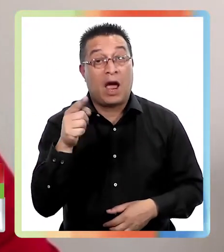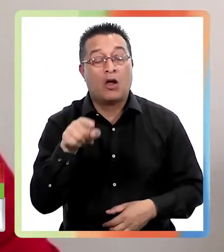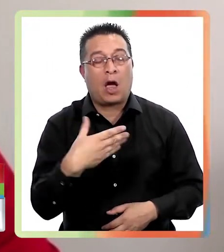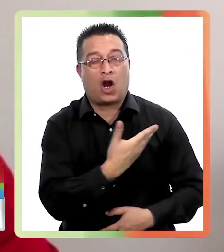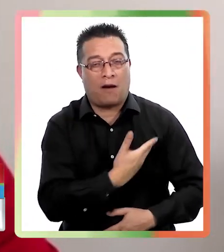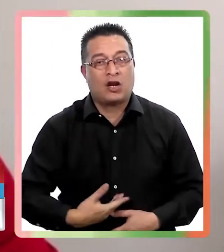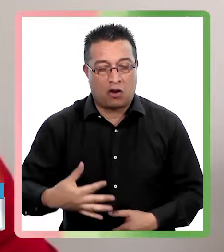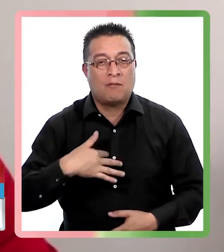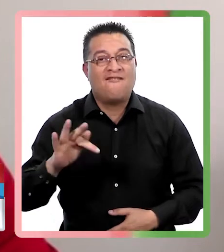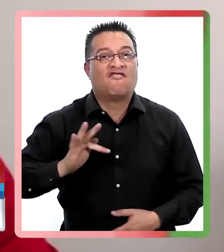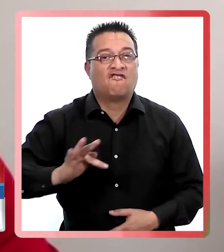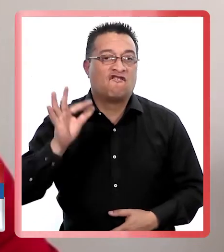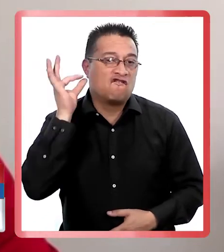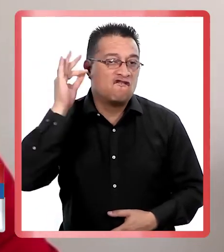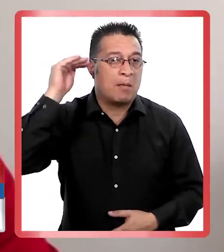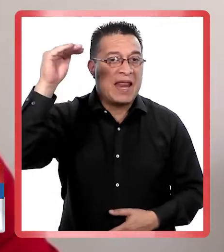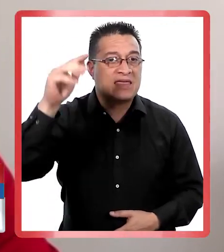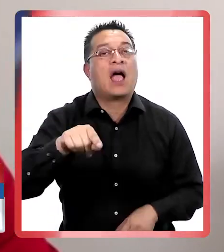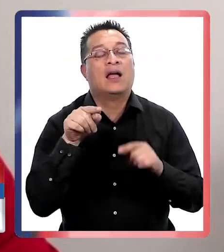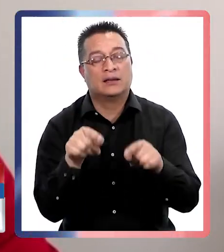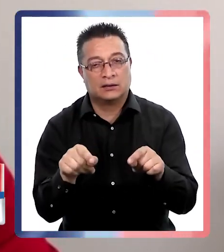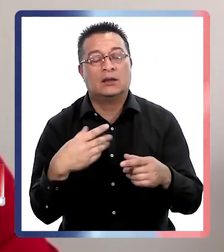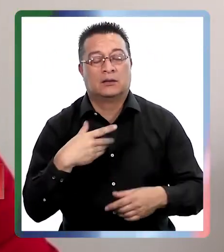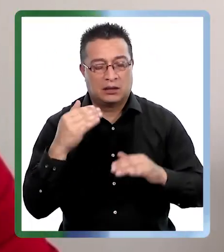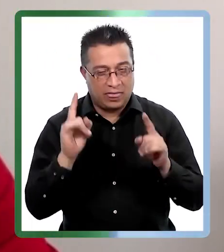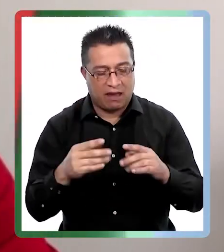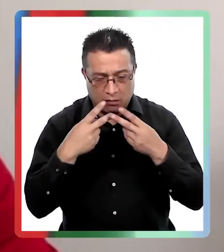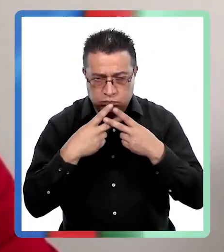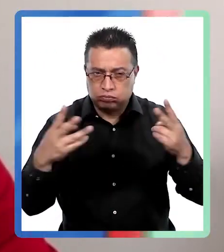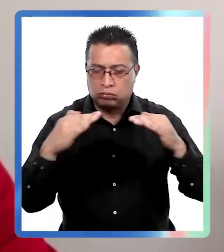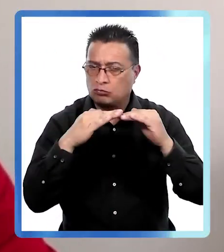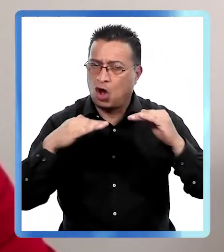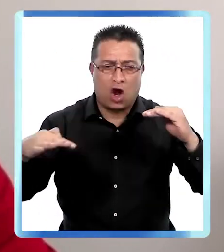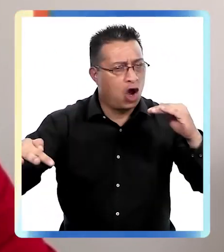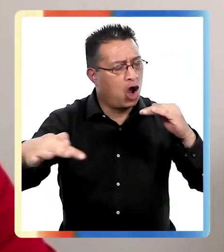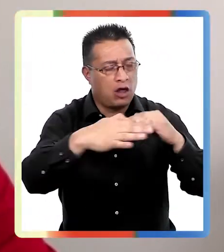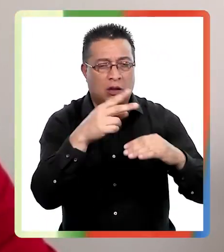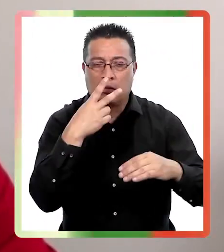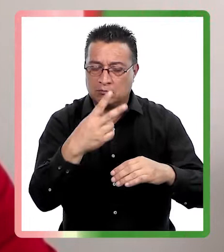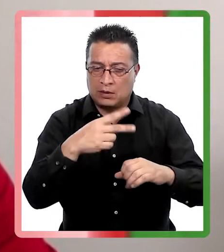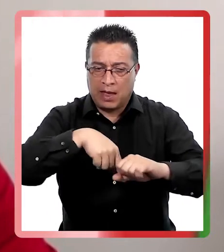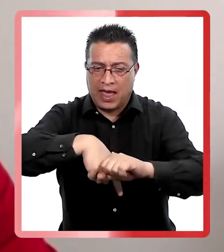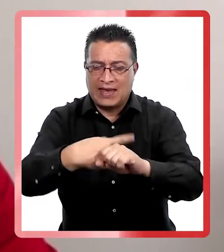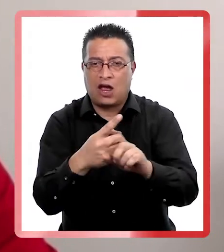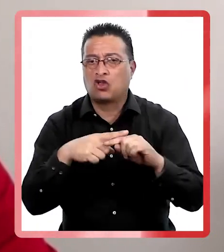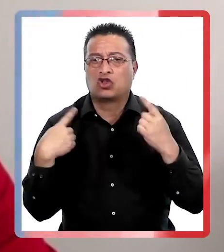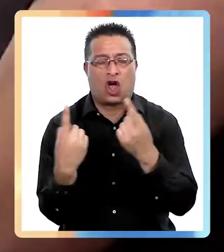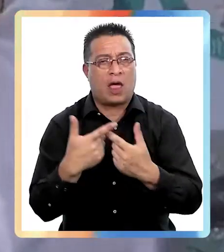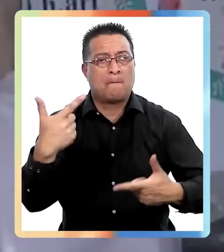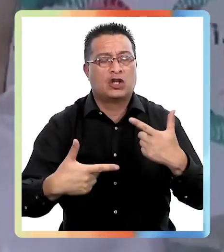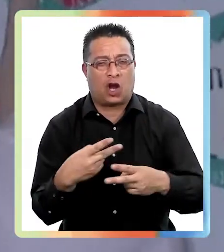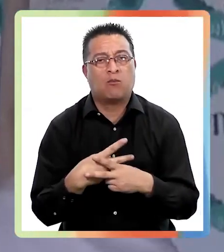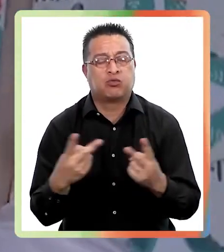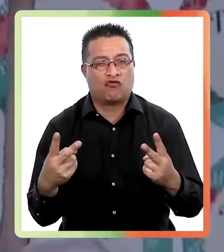hacer un gobierno feminista tiene que ver con que es necesario en Chile transversalizar el enfoque de género en todas las políticas